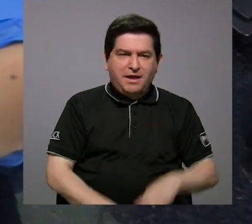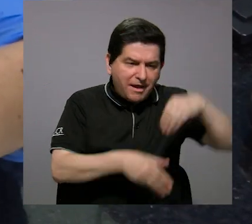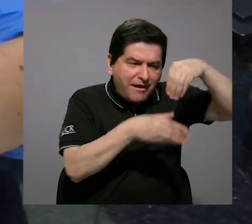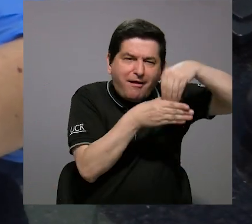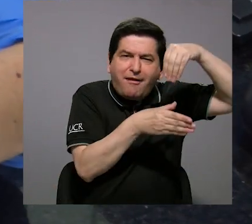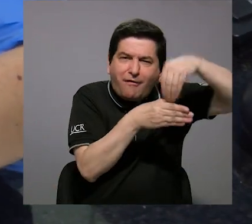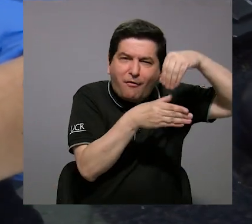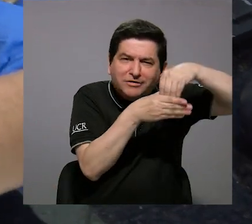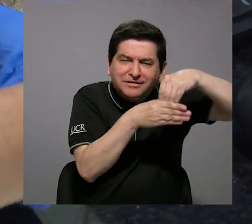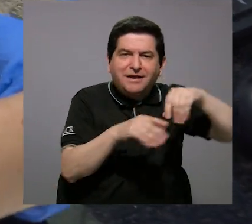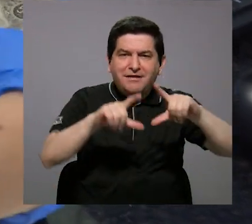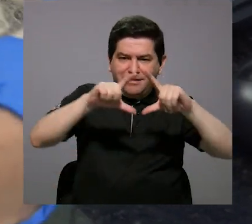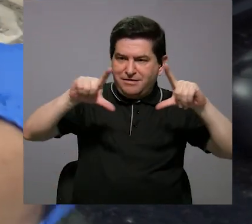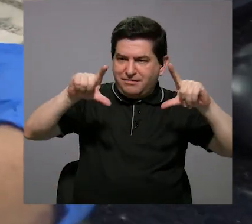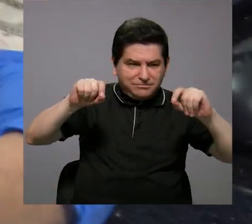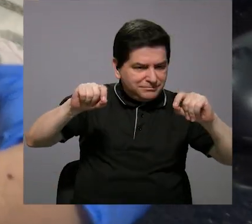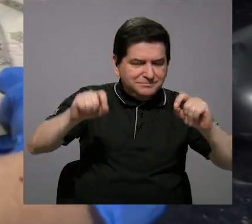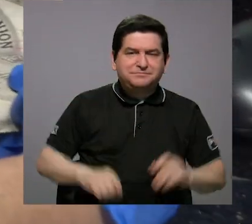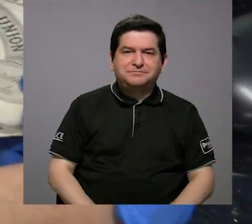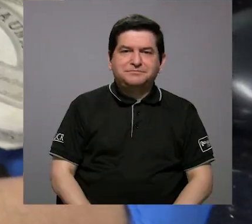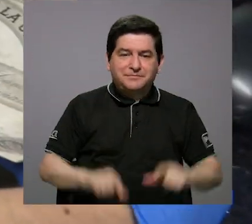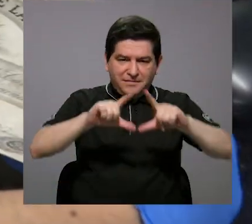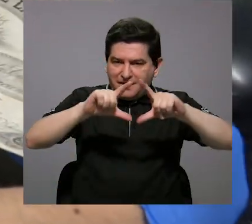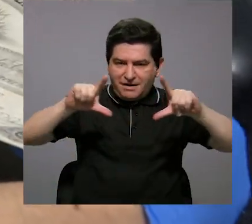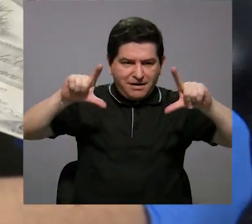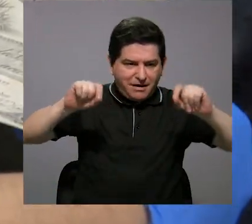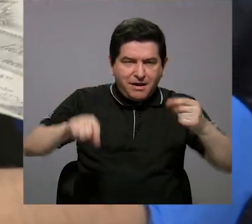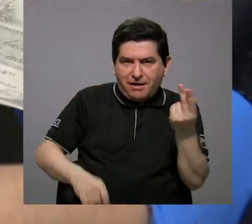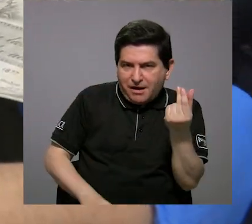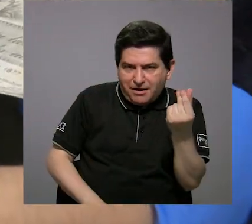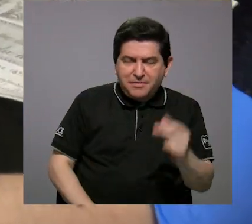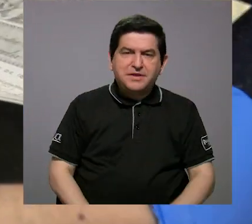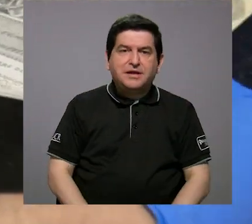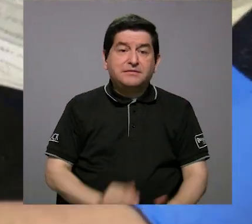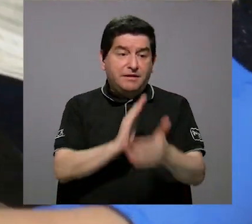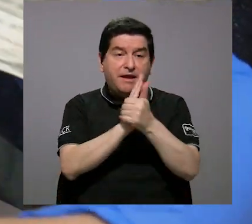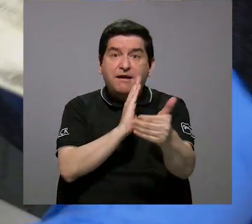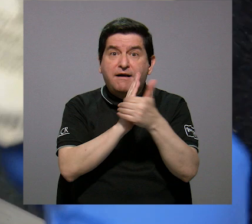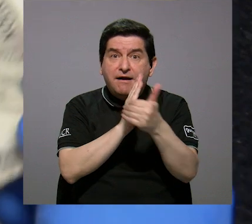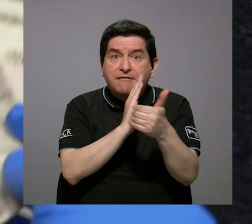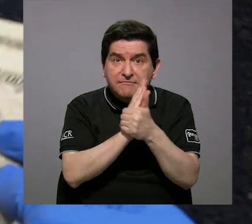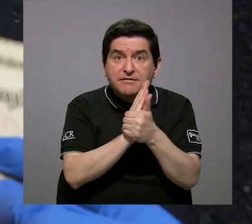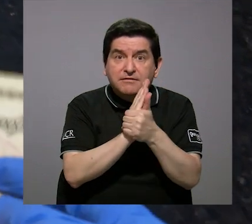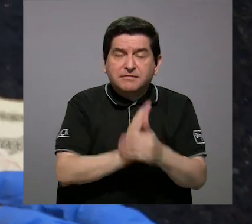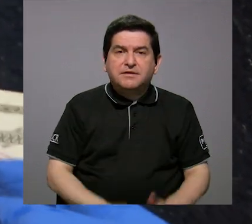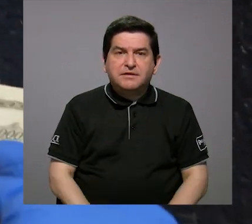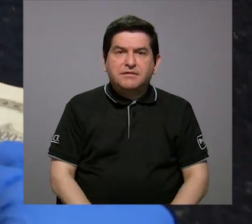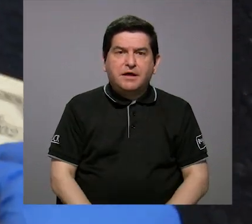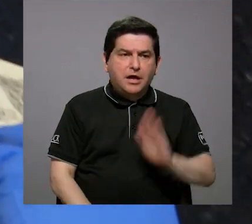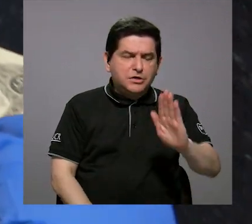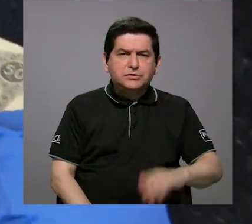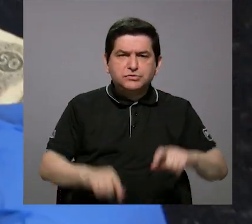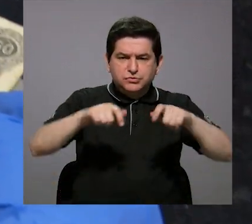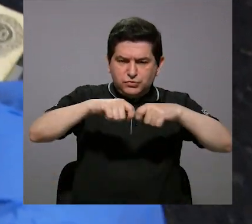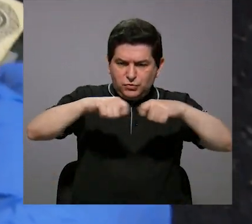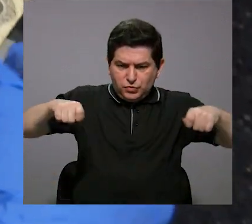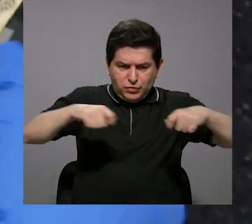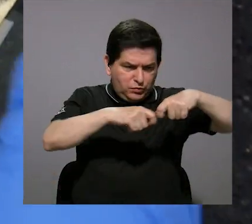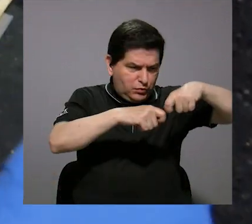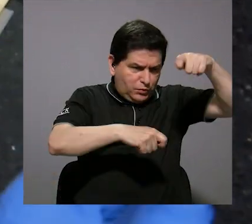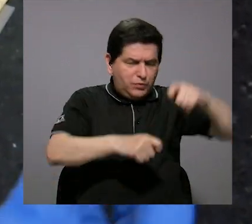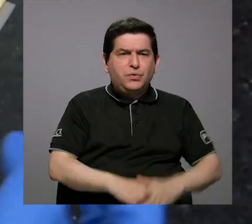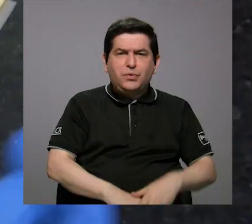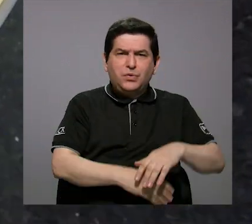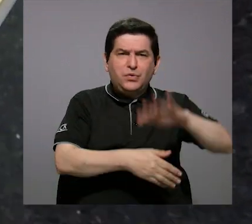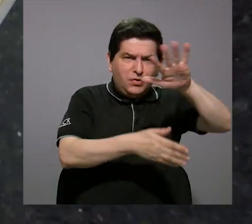el contenido de estos billetes. Los billetes tienen la capacidad, por su tamaño y su